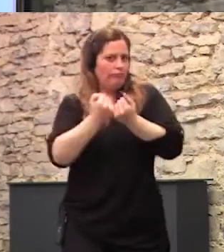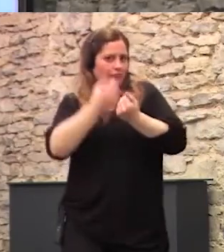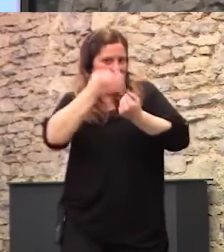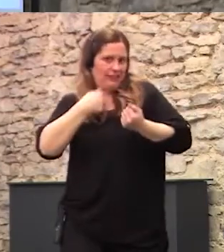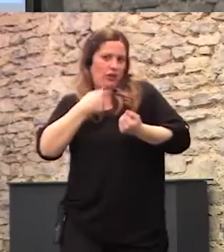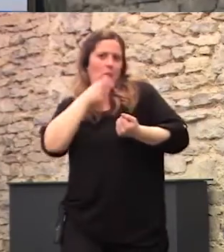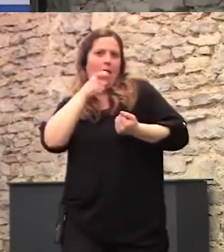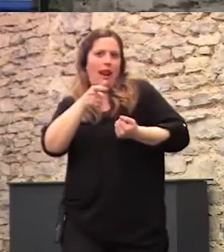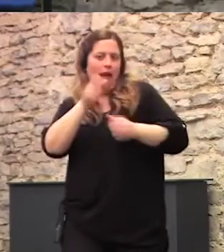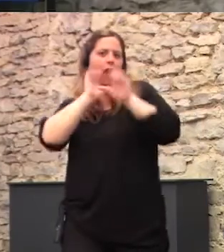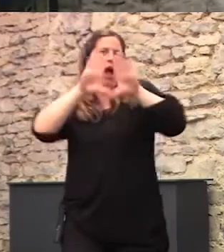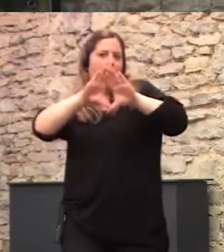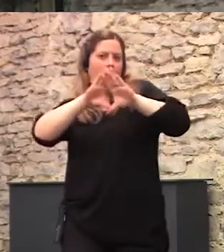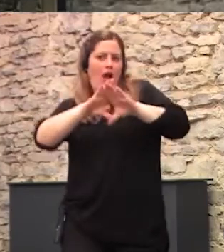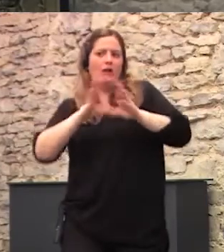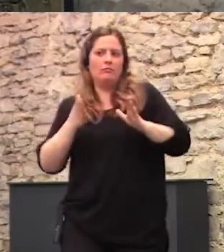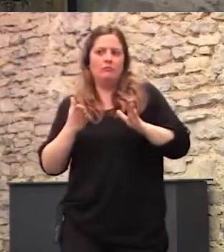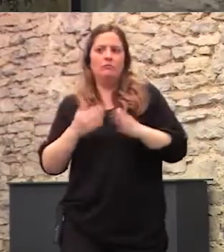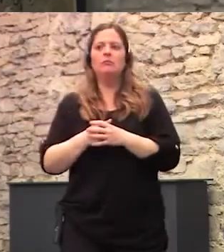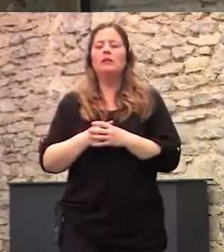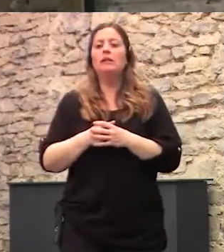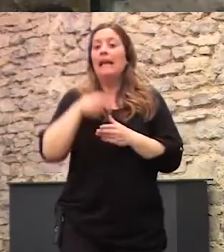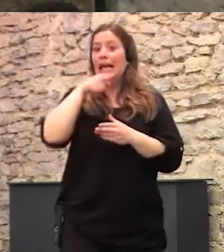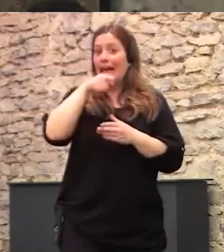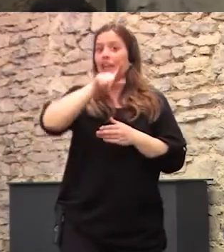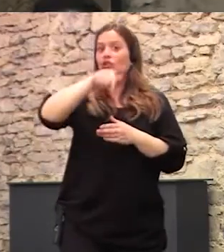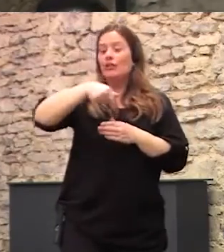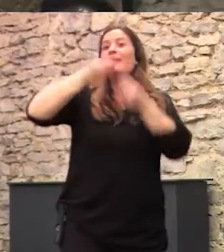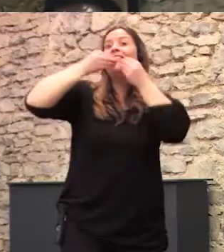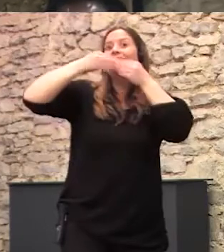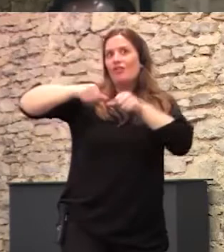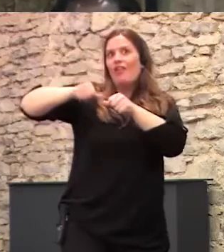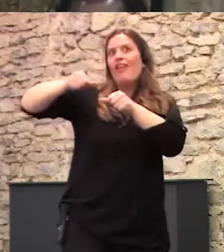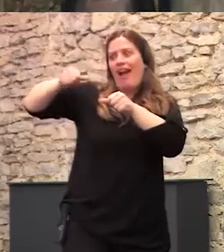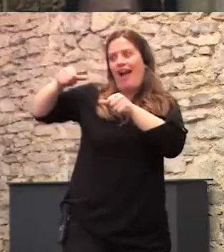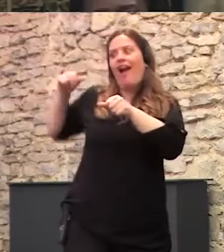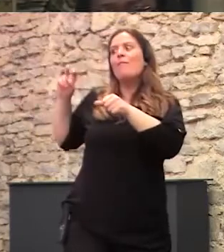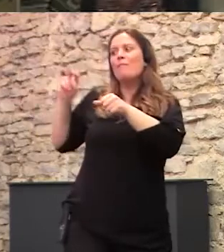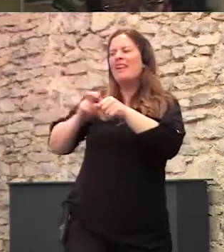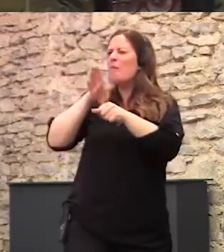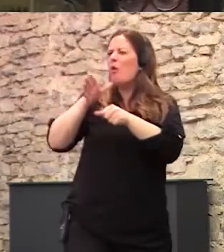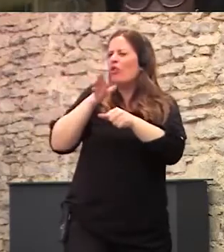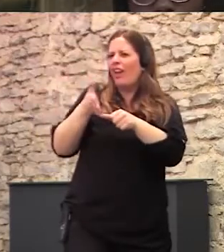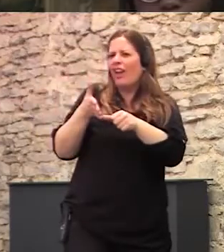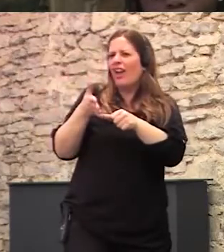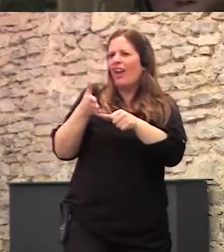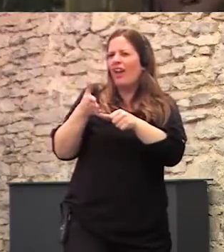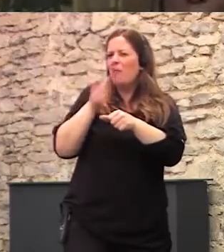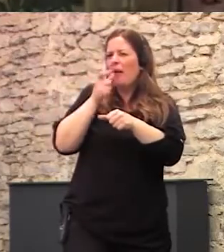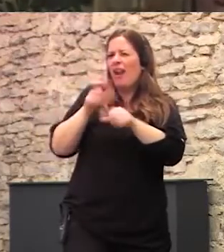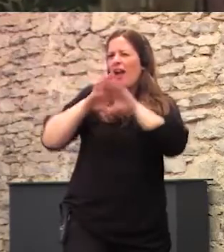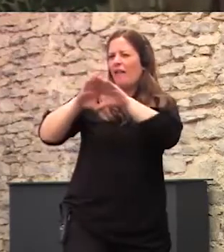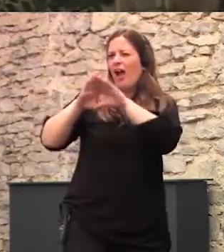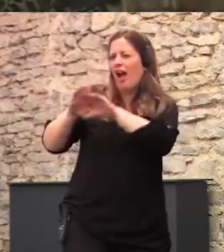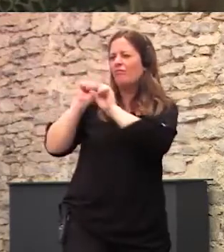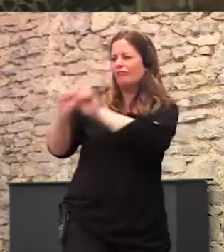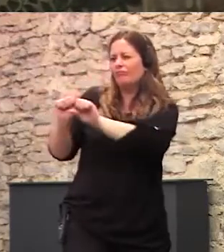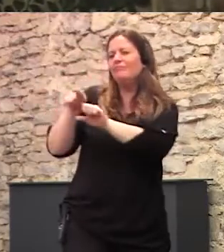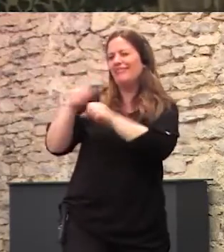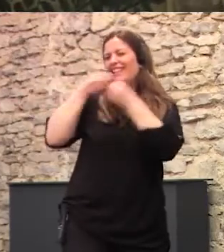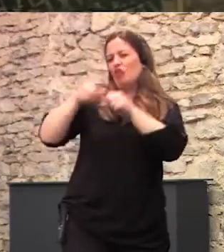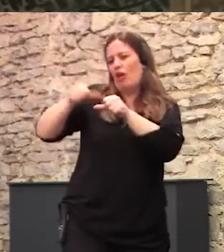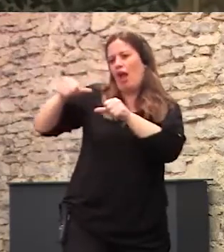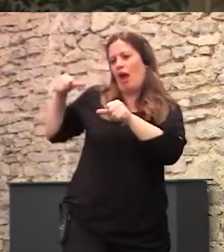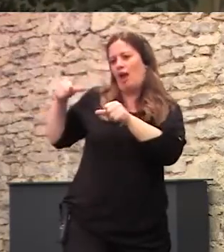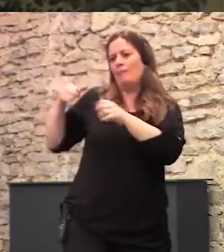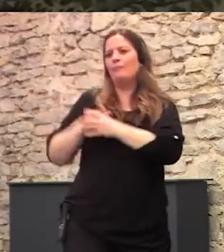esto tiene también sus raíces históricas, el por qué hay rechazo hacia esta palabra. Muy